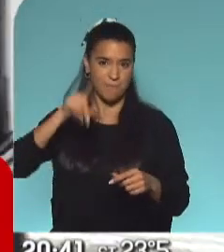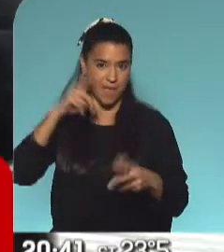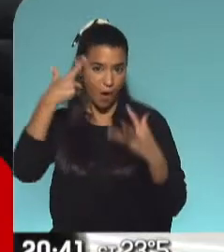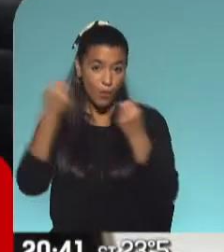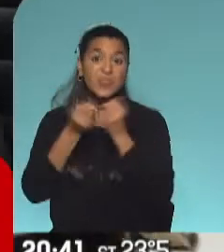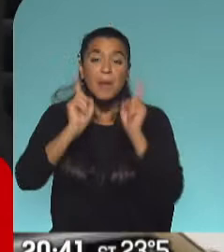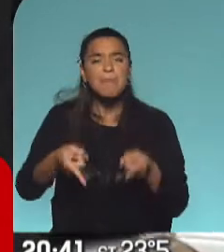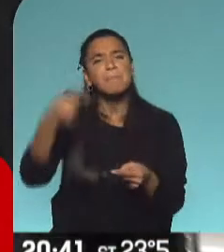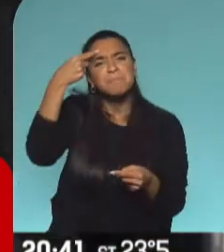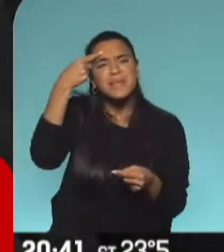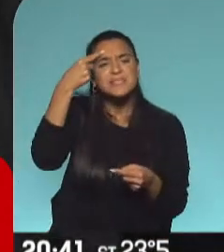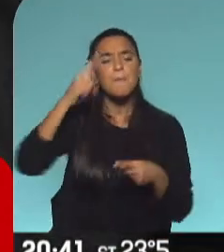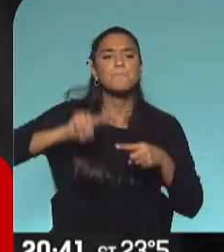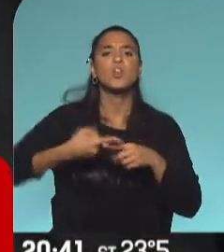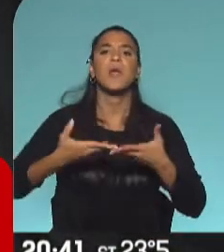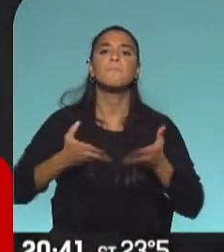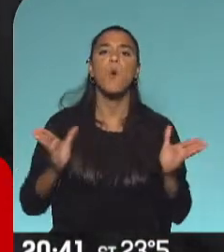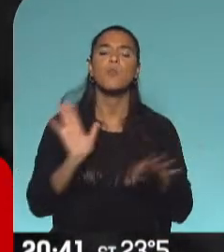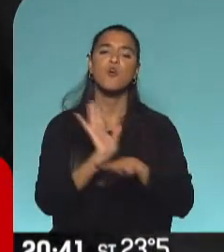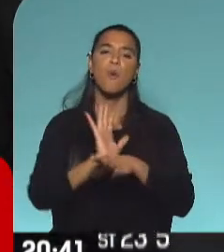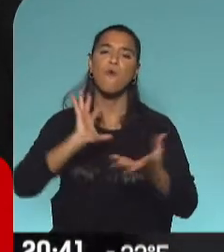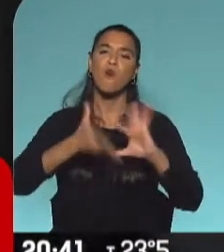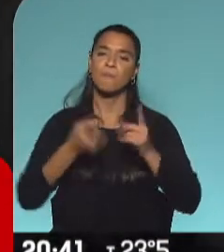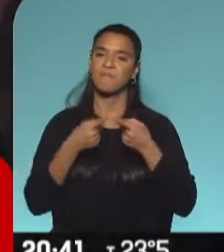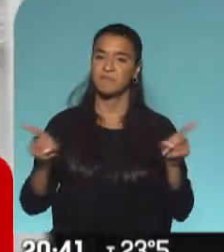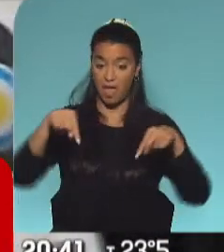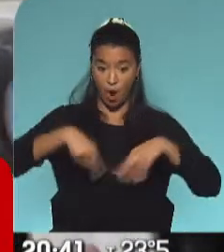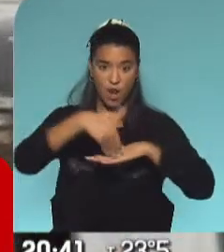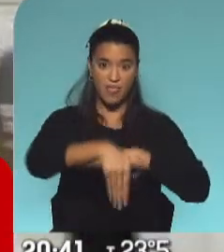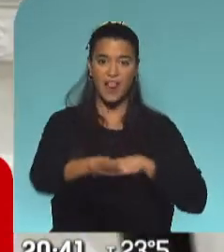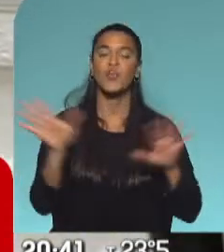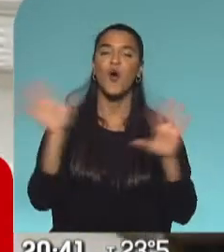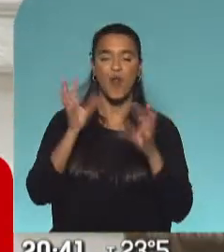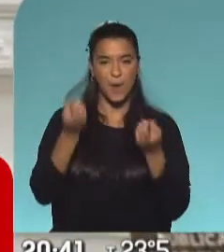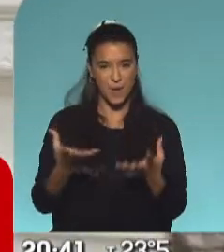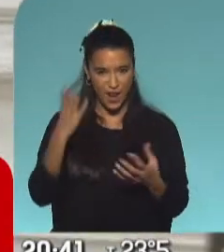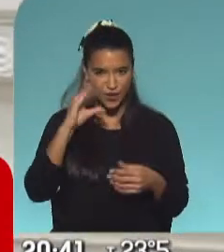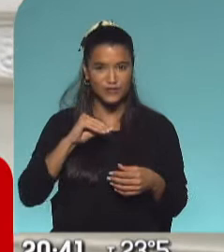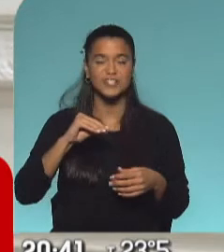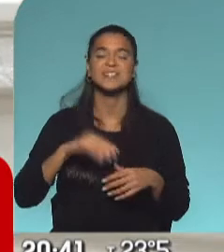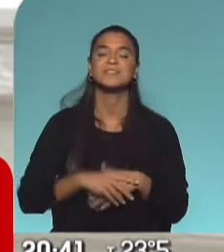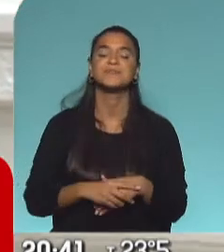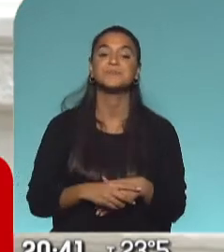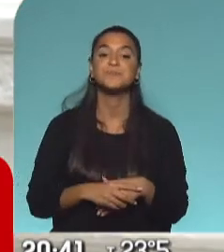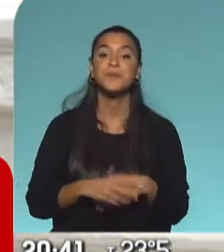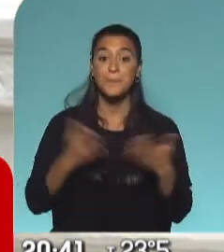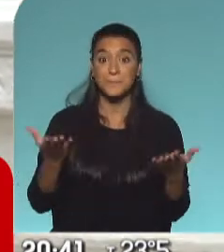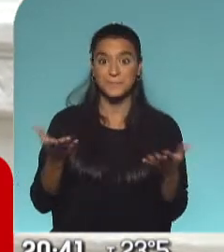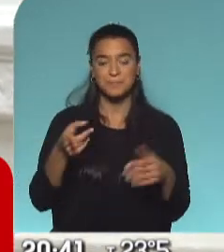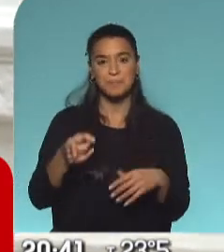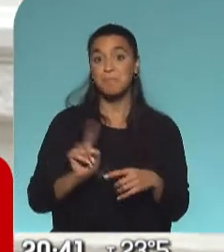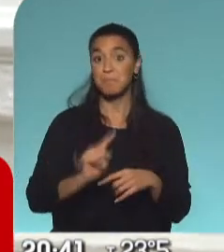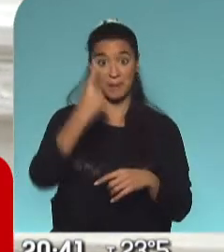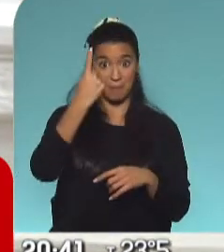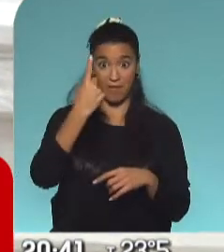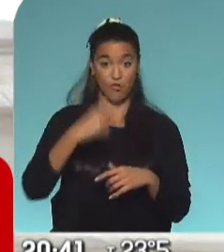si permite pensar las políticas públicas desde otra perspectiva a partir de ahora. ¿Qué tal? Buenas noches. Mirá, en principio